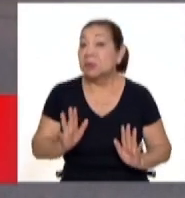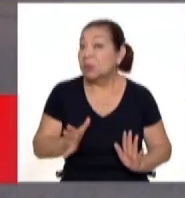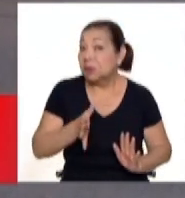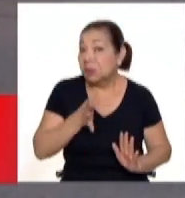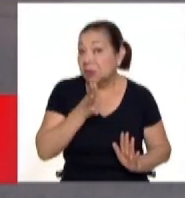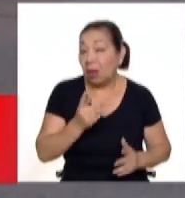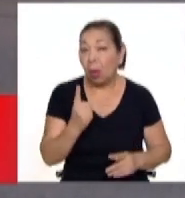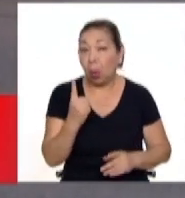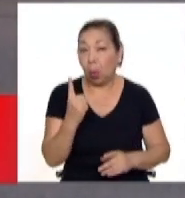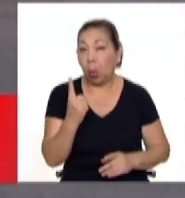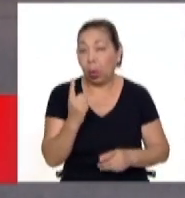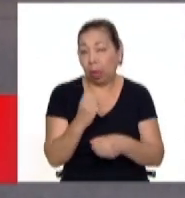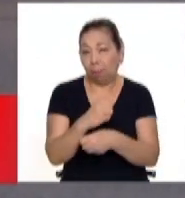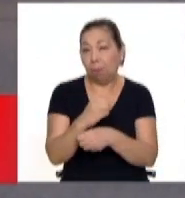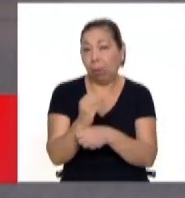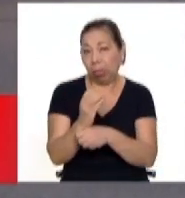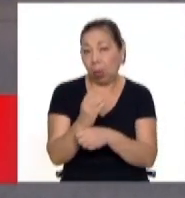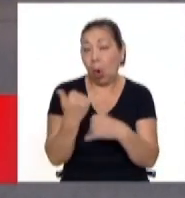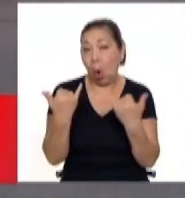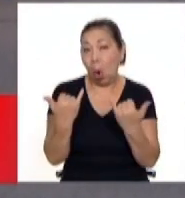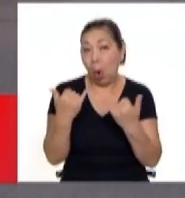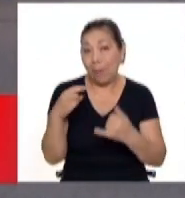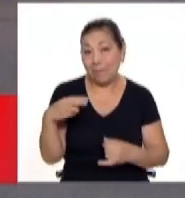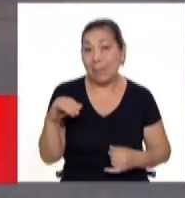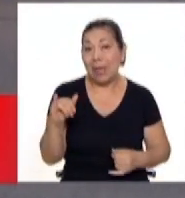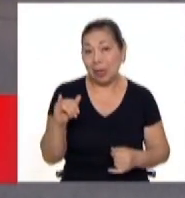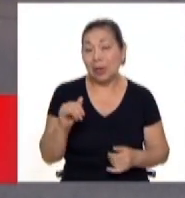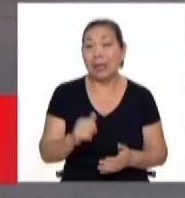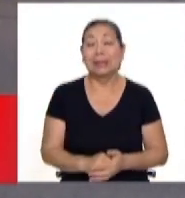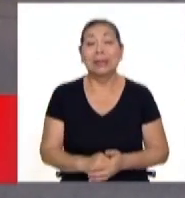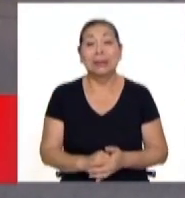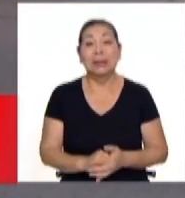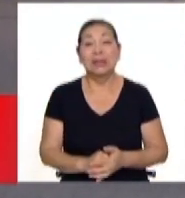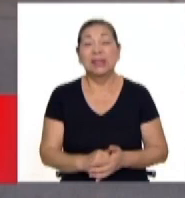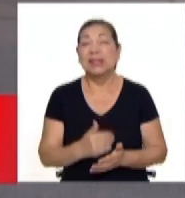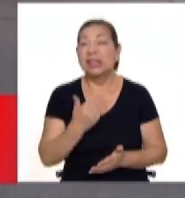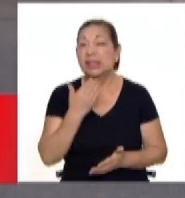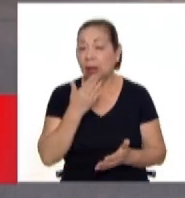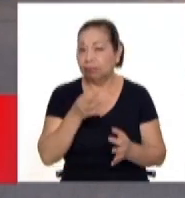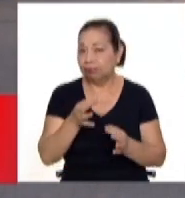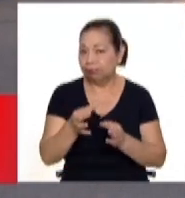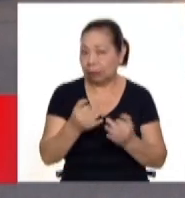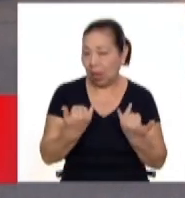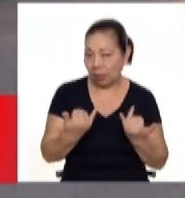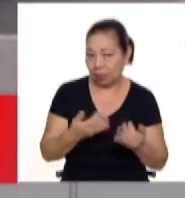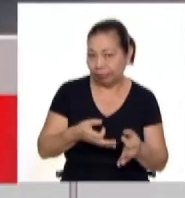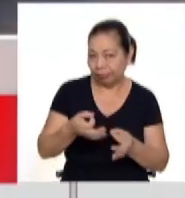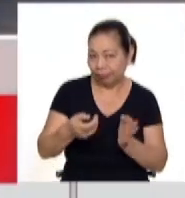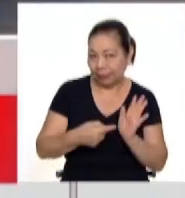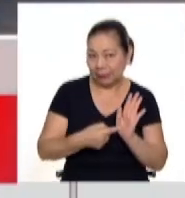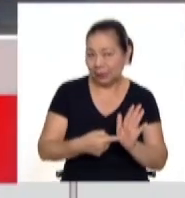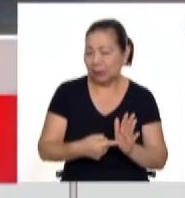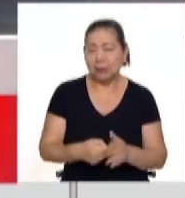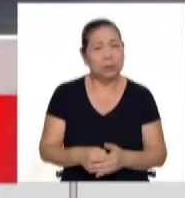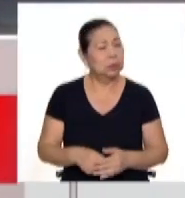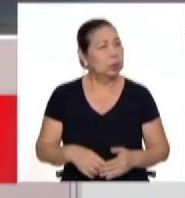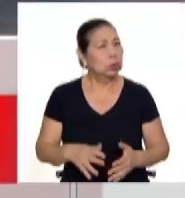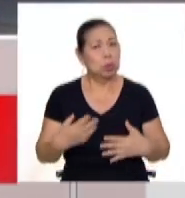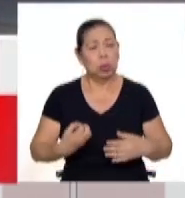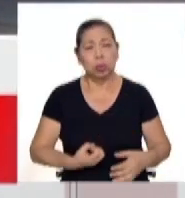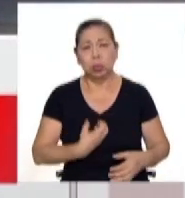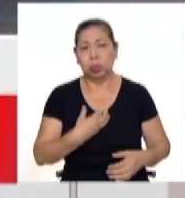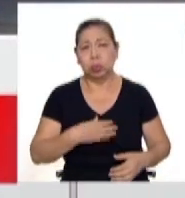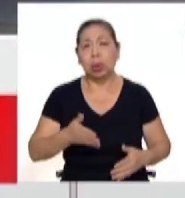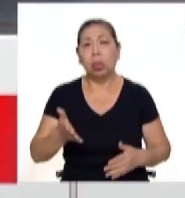al promediar la 1 de la madrugada de hoy miércoles. Vamos a conocer los detalles de esta situación que causó gran